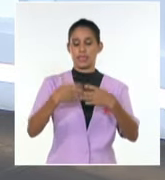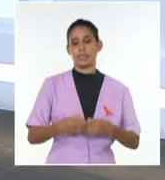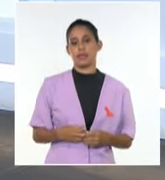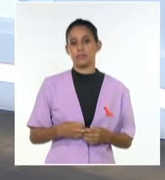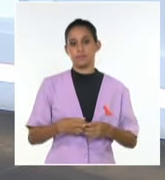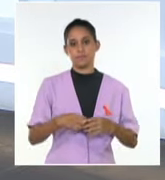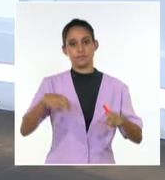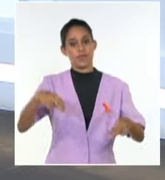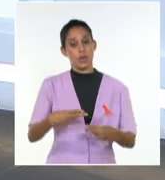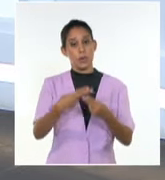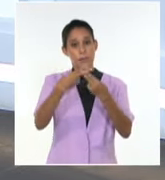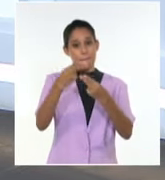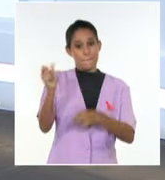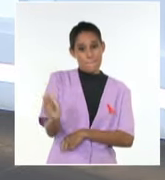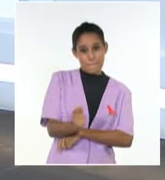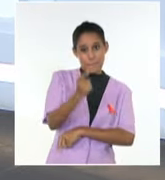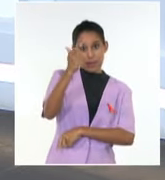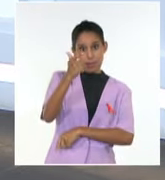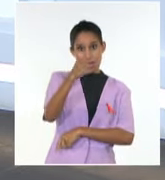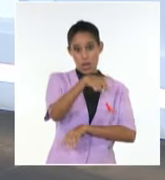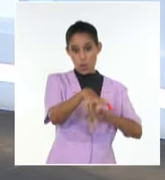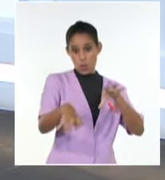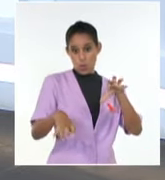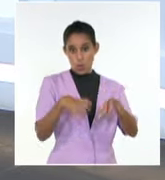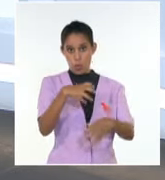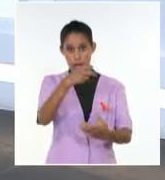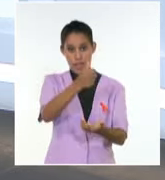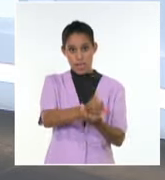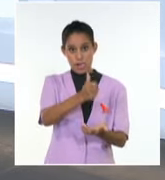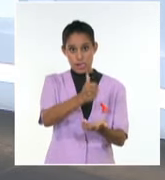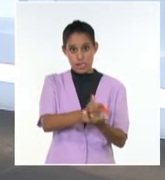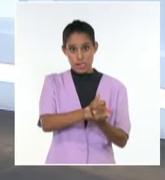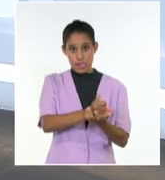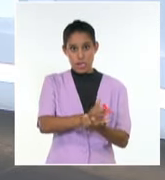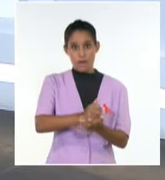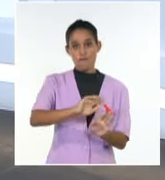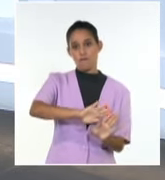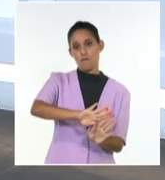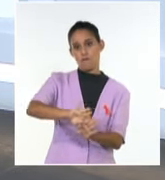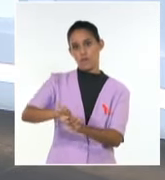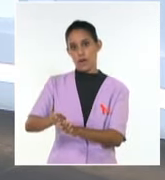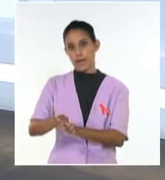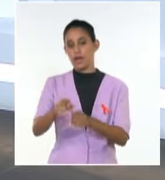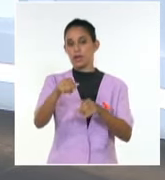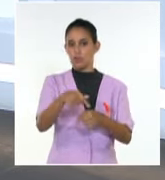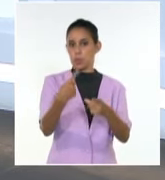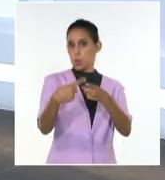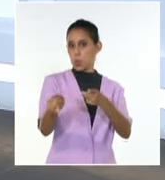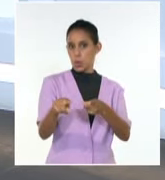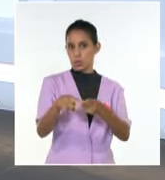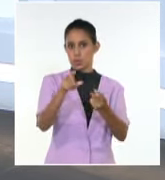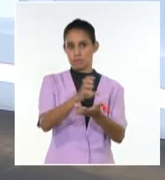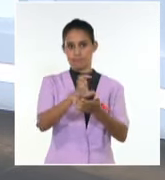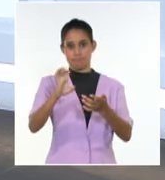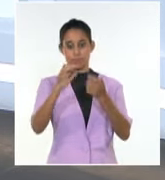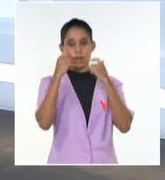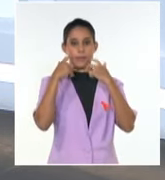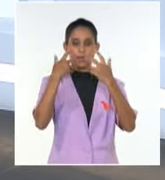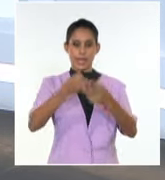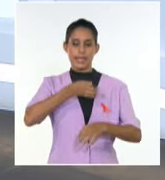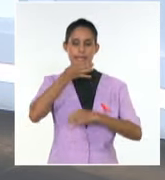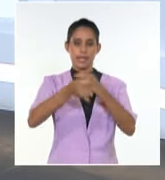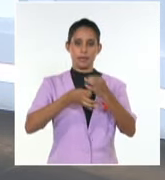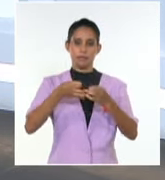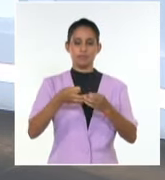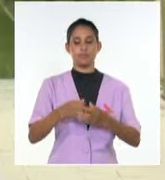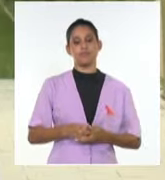lugar por primera vez fuera de una instalación deportiva. Sobre estos tópicos versa el siguiente reporte del periodista Carlos Alberto